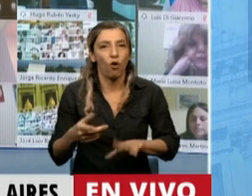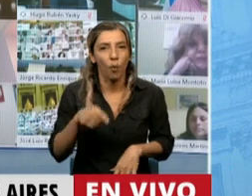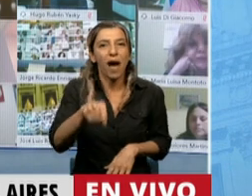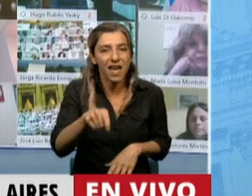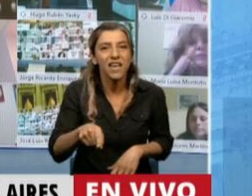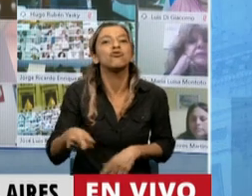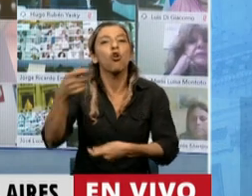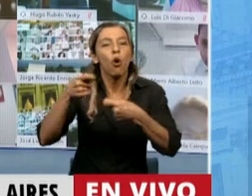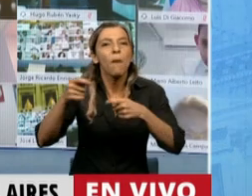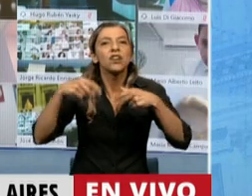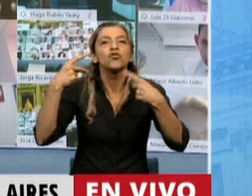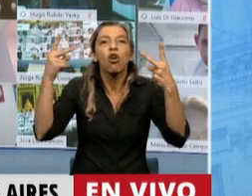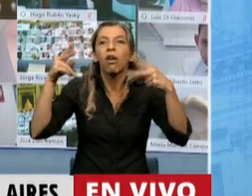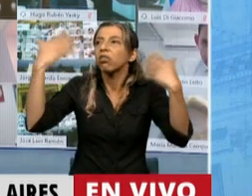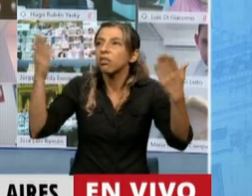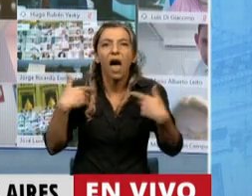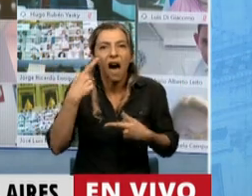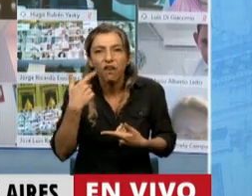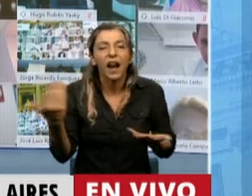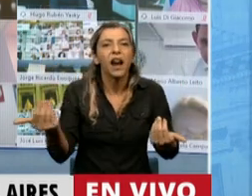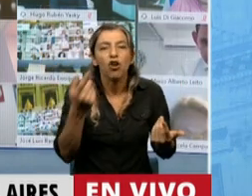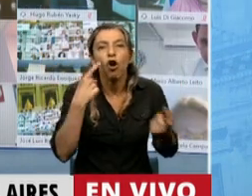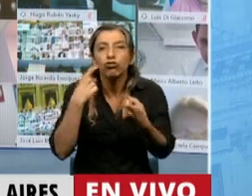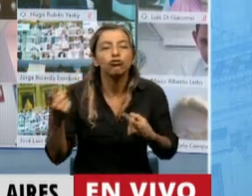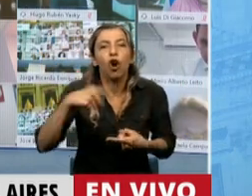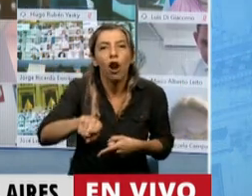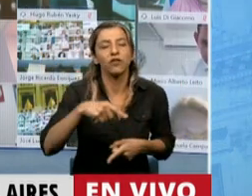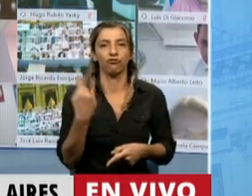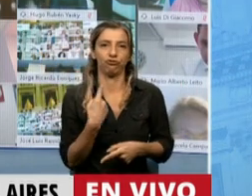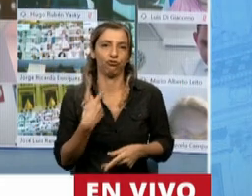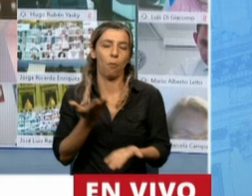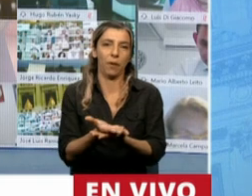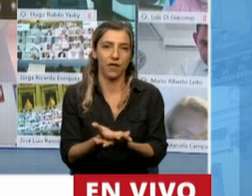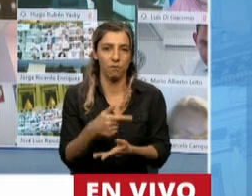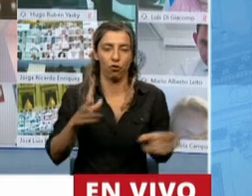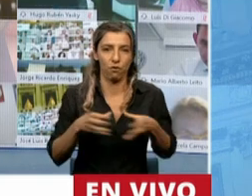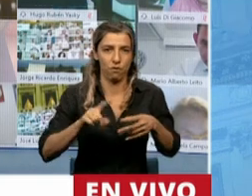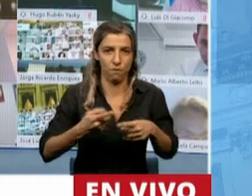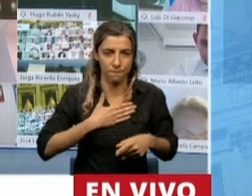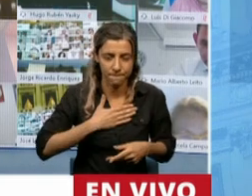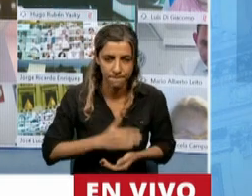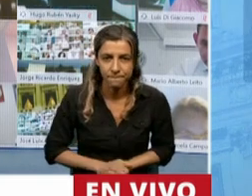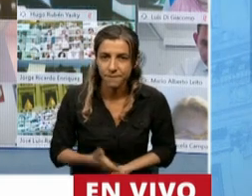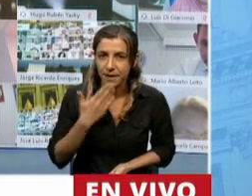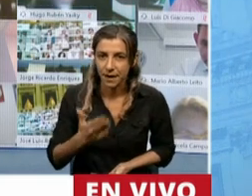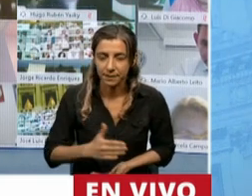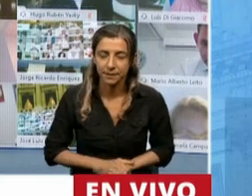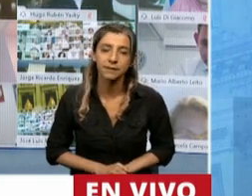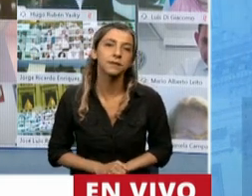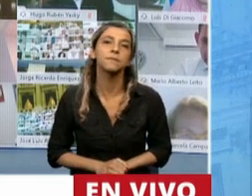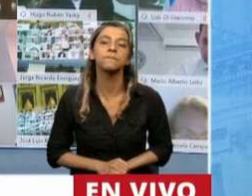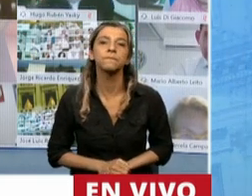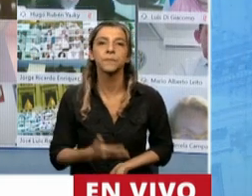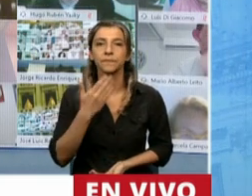ese es el planteo que hacemos desde el partido obrero del frente de izquierda Muchas gracias gracias diputada